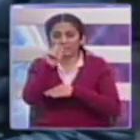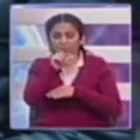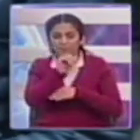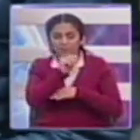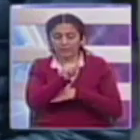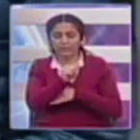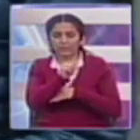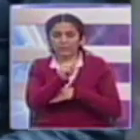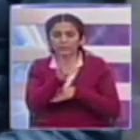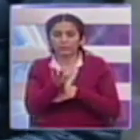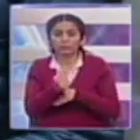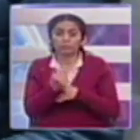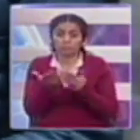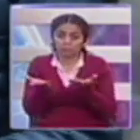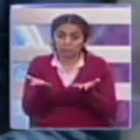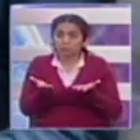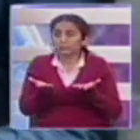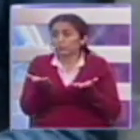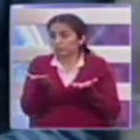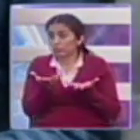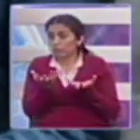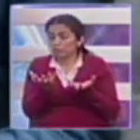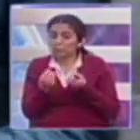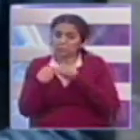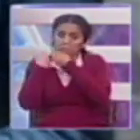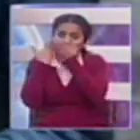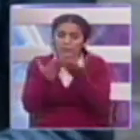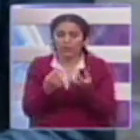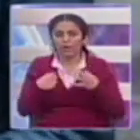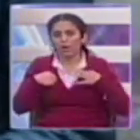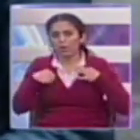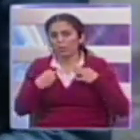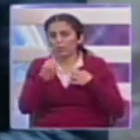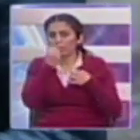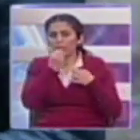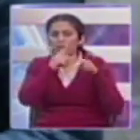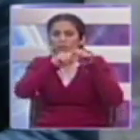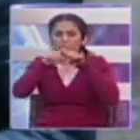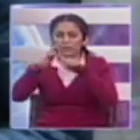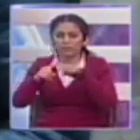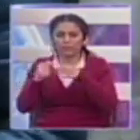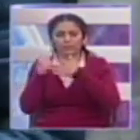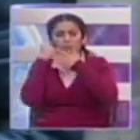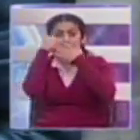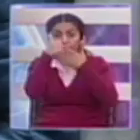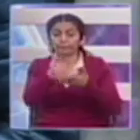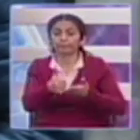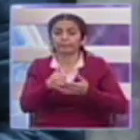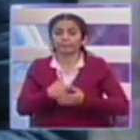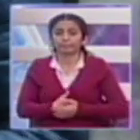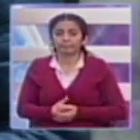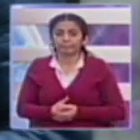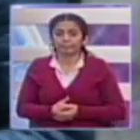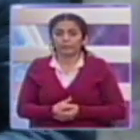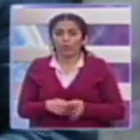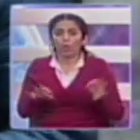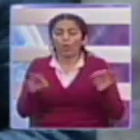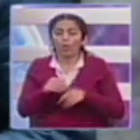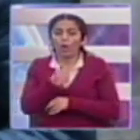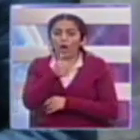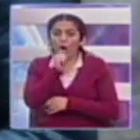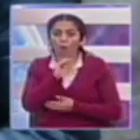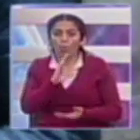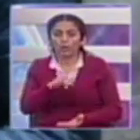como tú bien dices, son alimentos no perecibles, porque es lo importante, es la cosa del día a día para estas personas. También agua potable,